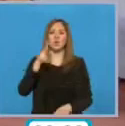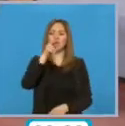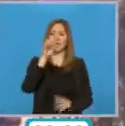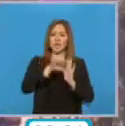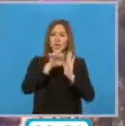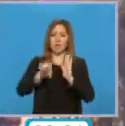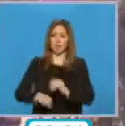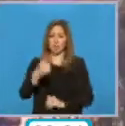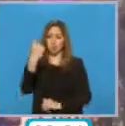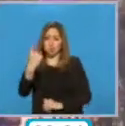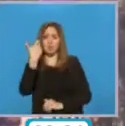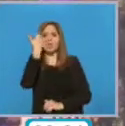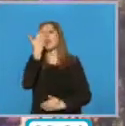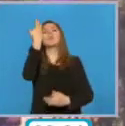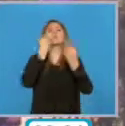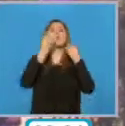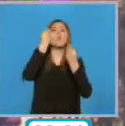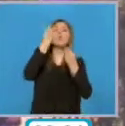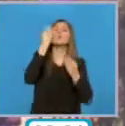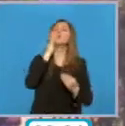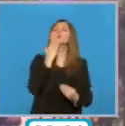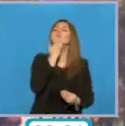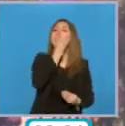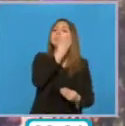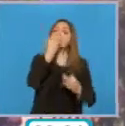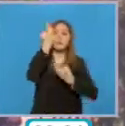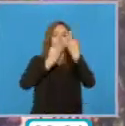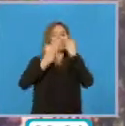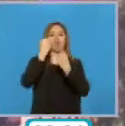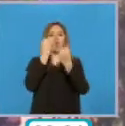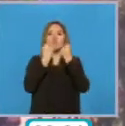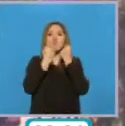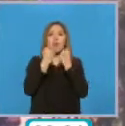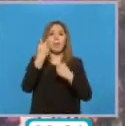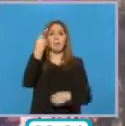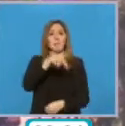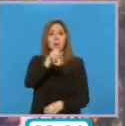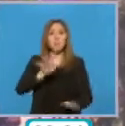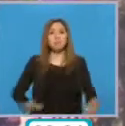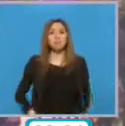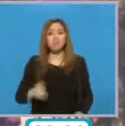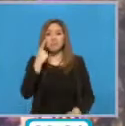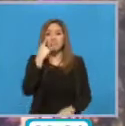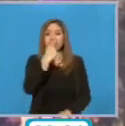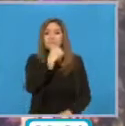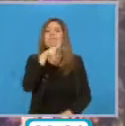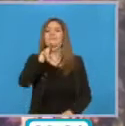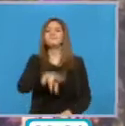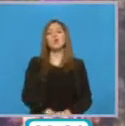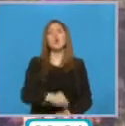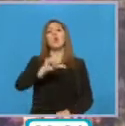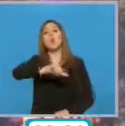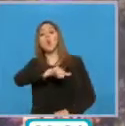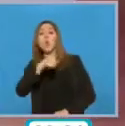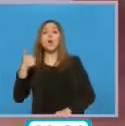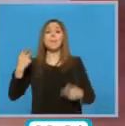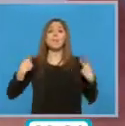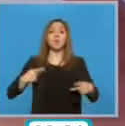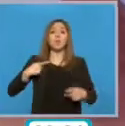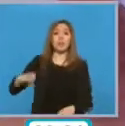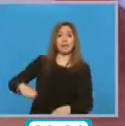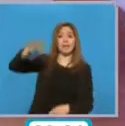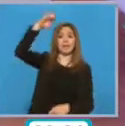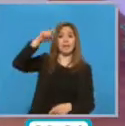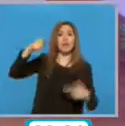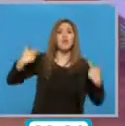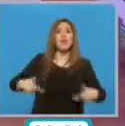de repente tienen como mucho maquillaje o como cosas que realmente no son apropiadas para la edad, o personas ya muy grandes también que se quieren ver más